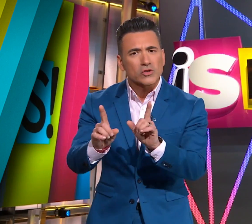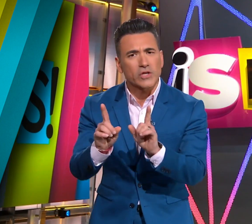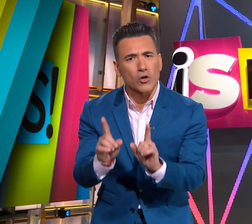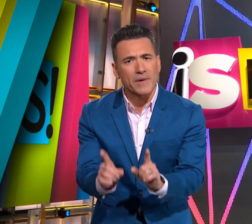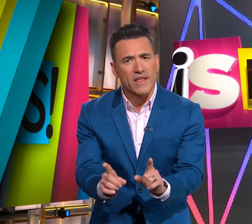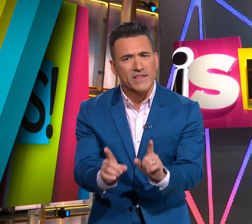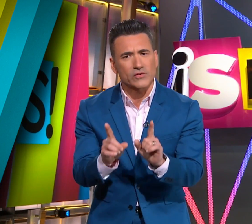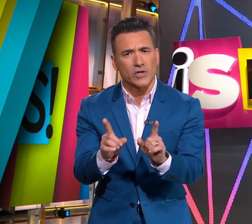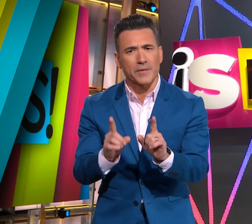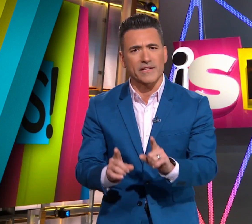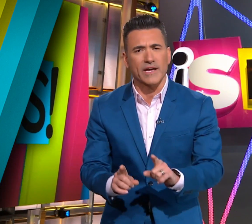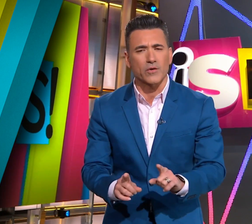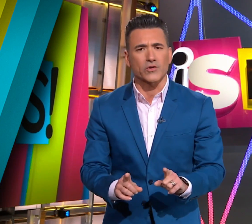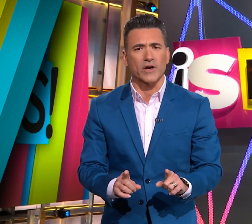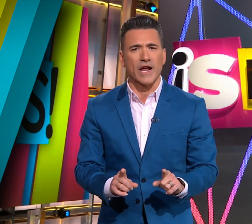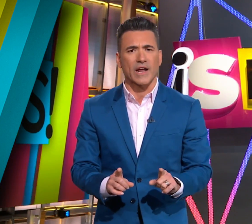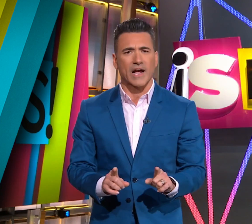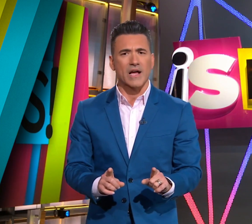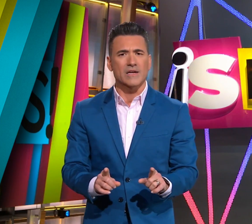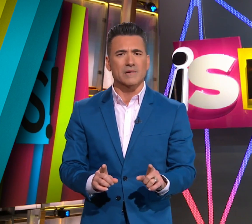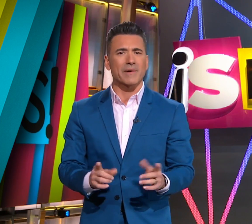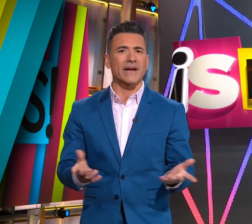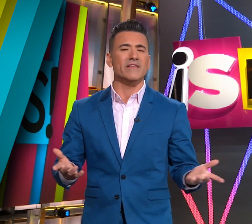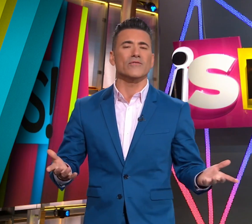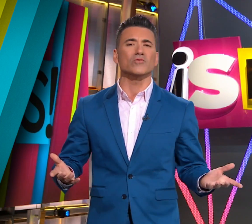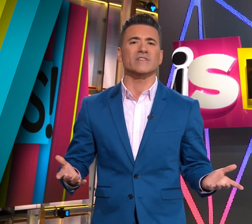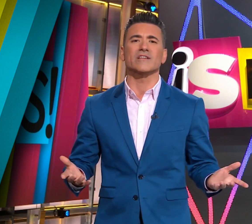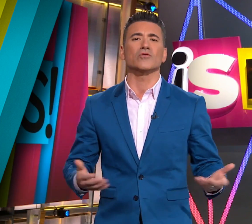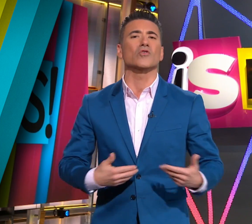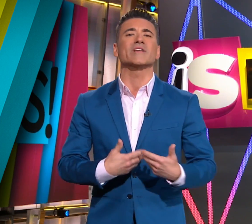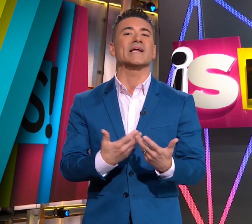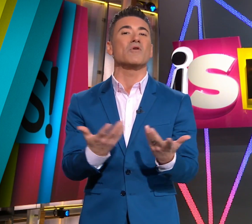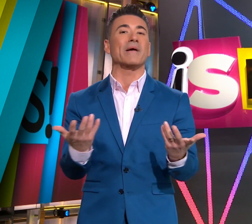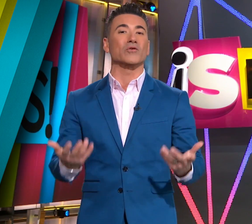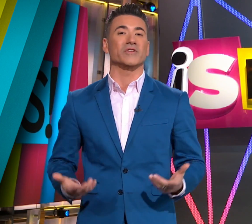ver. No te olvides de suscribirte a nuestro canal acá para